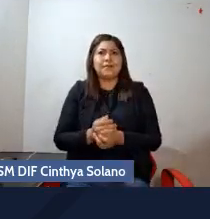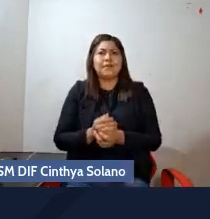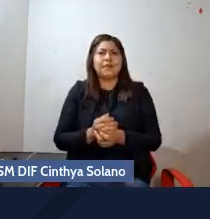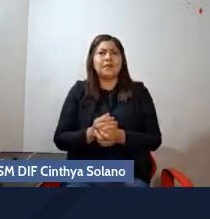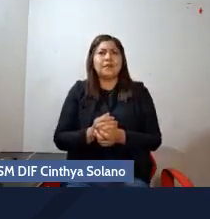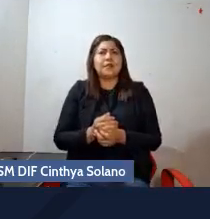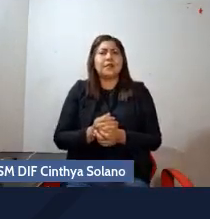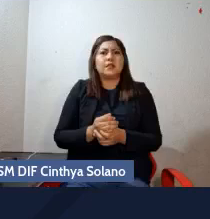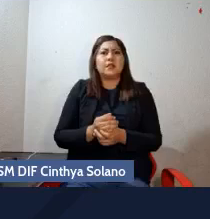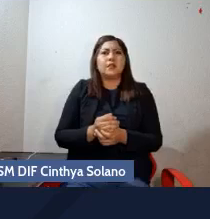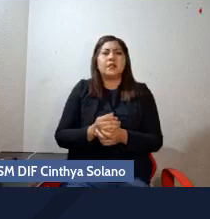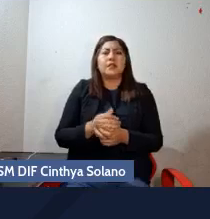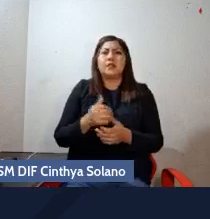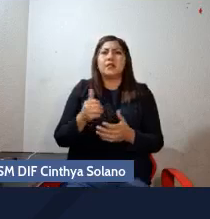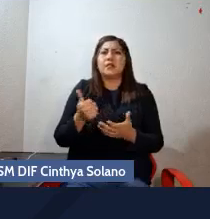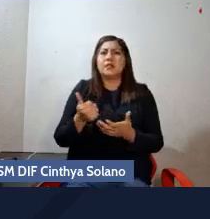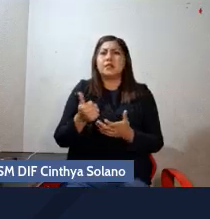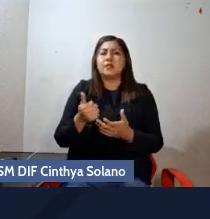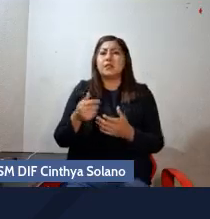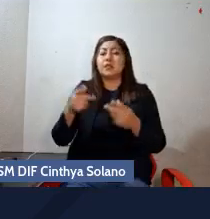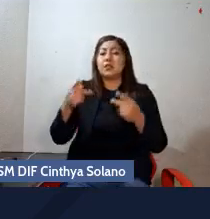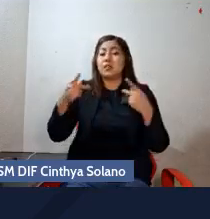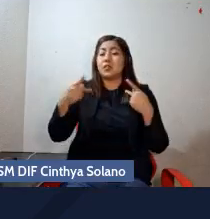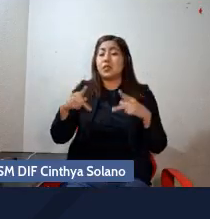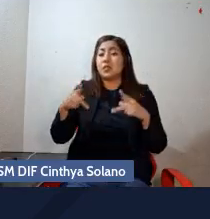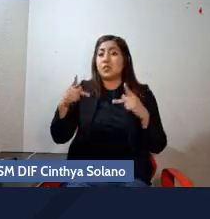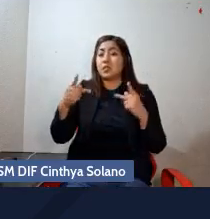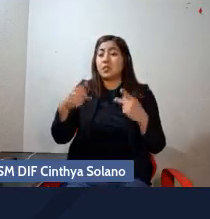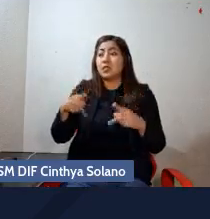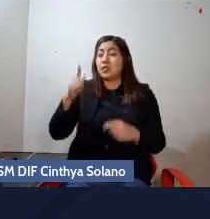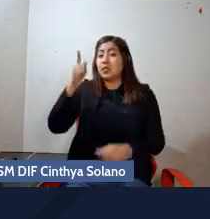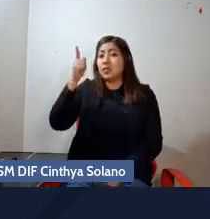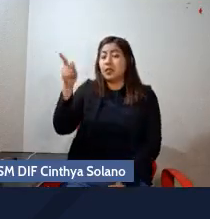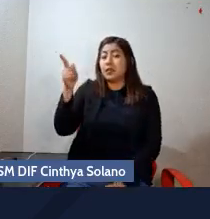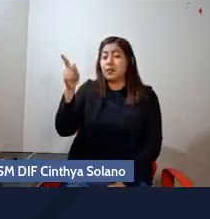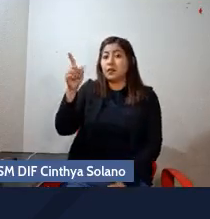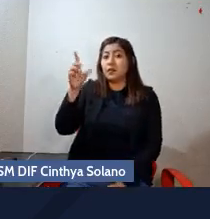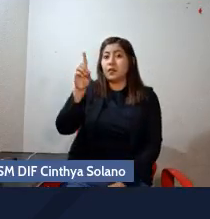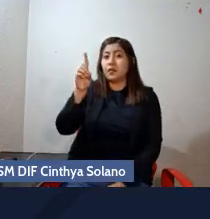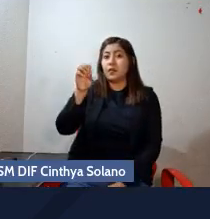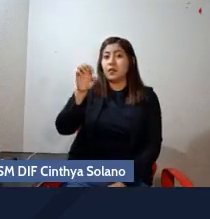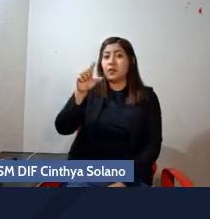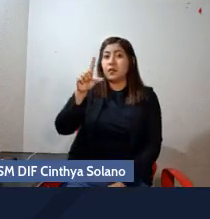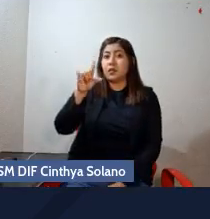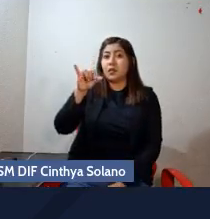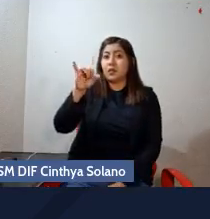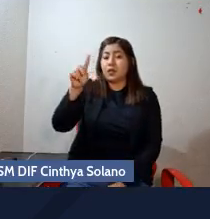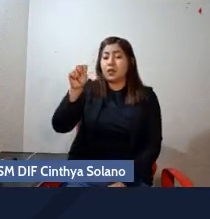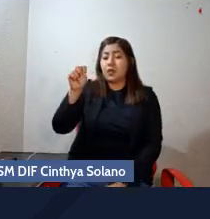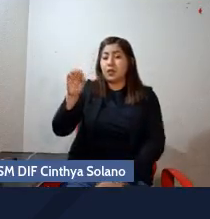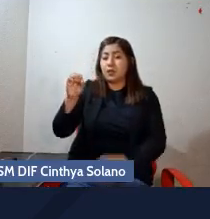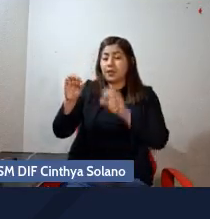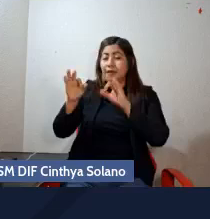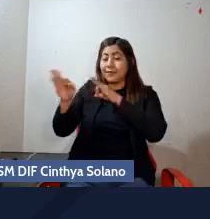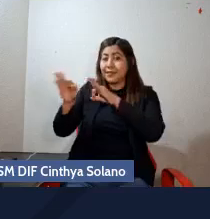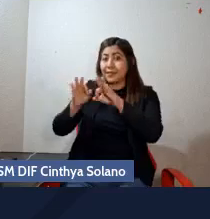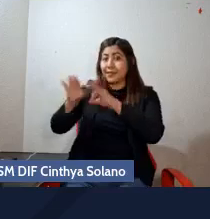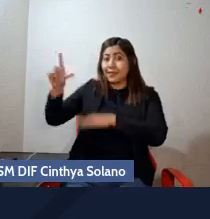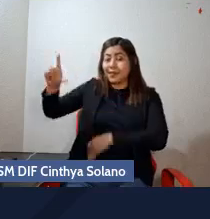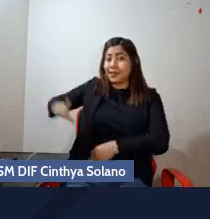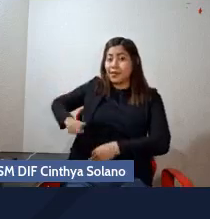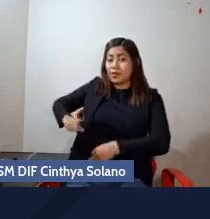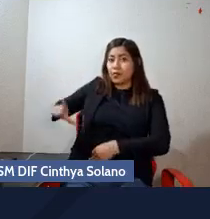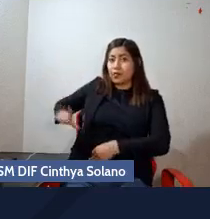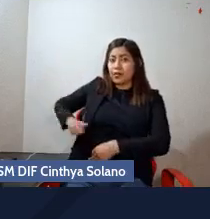cometen personas servidoras públicas, funcionarias electorales, funcionarias partidistas, aspirantes a